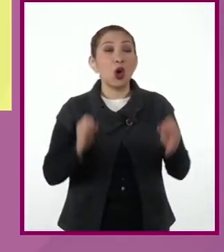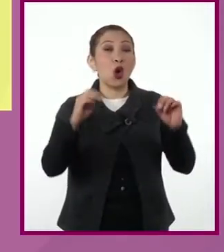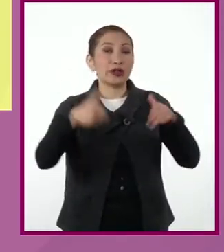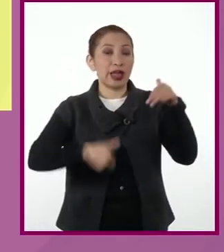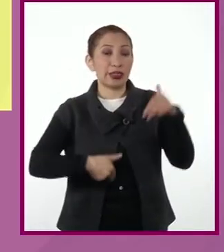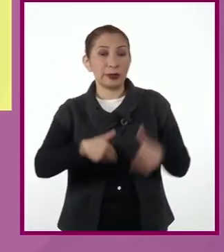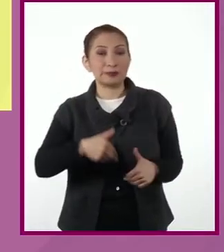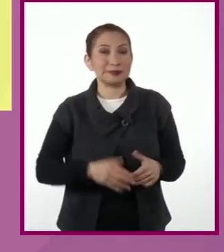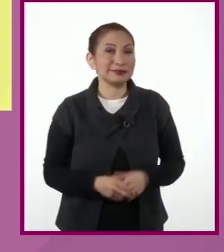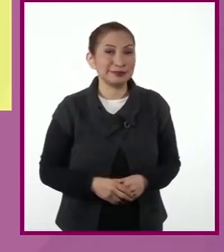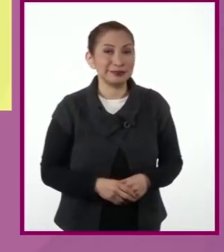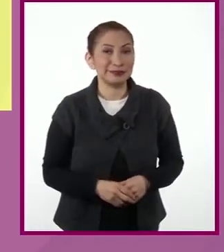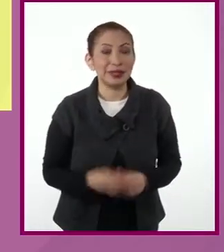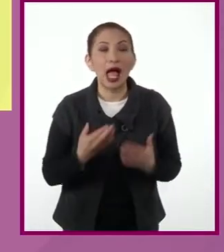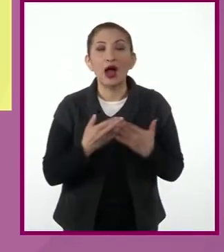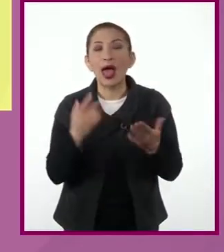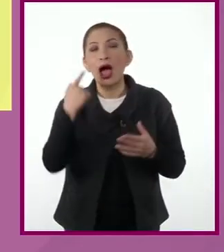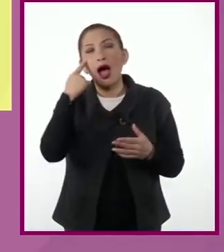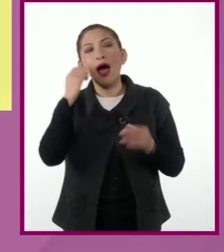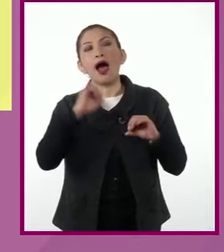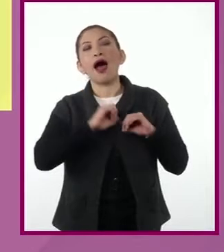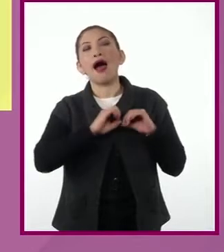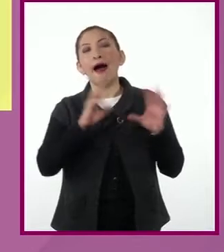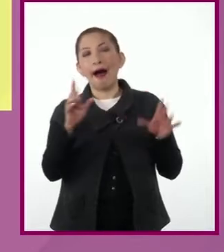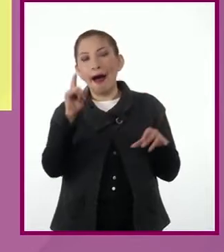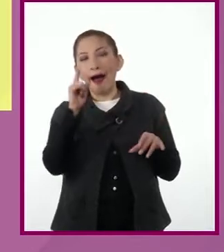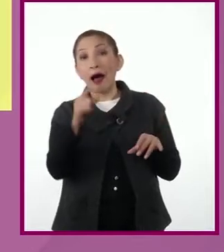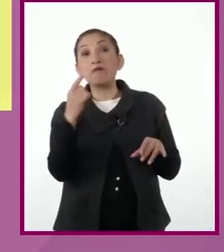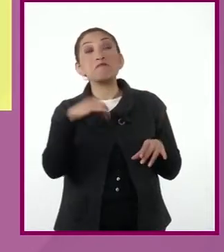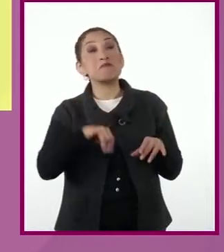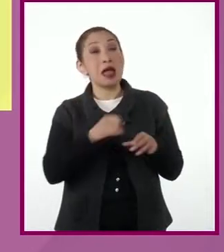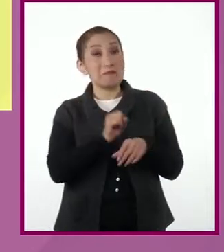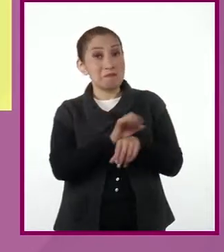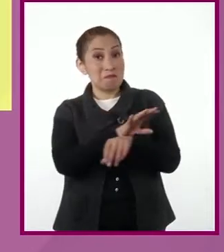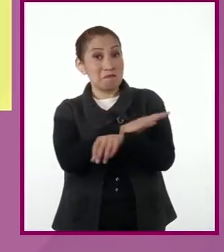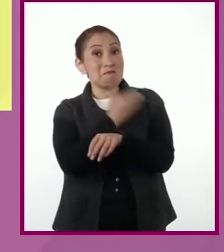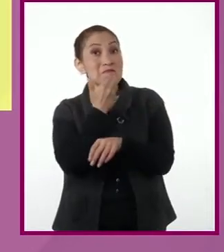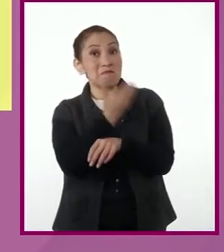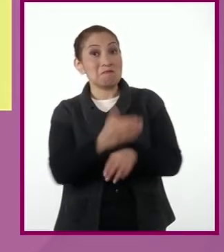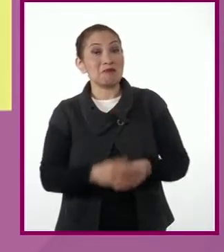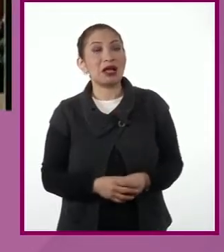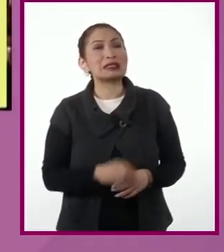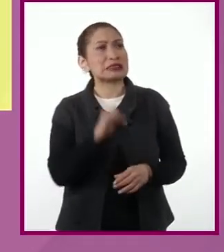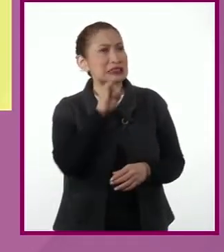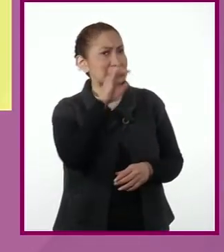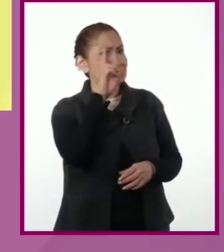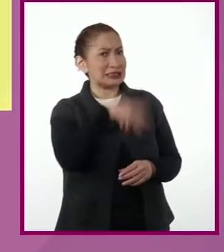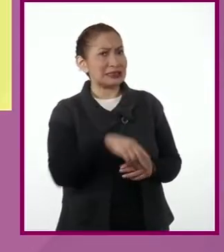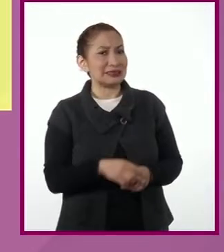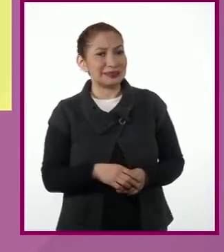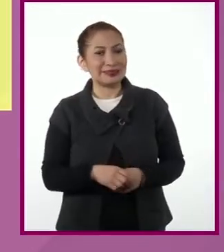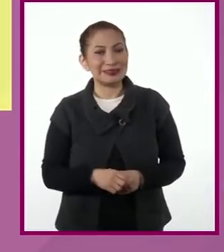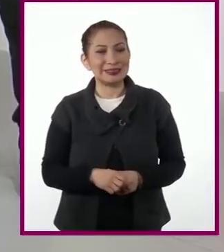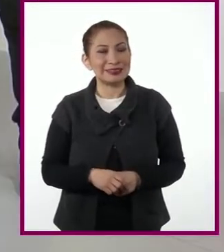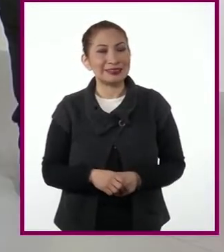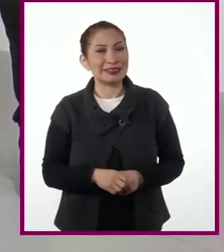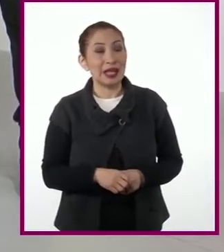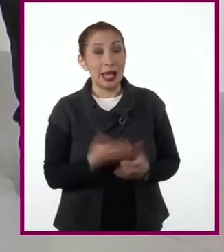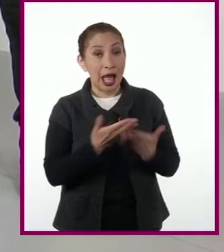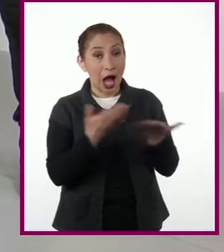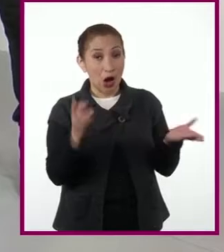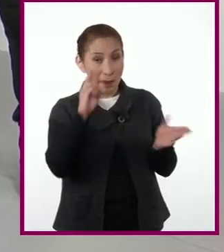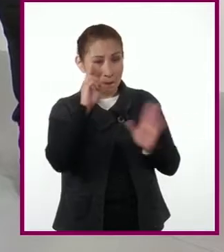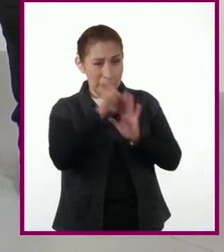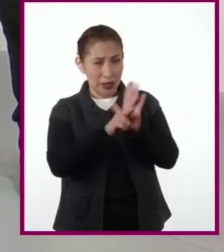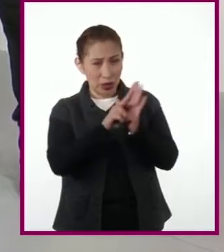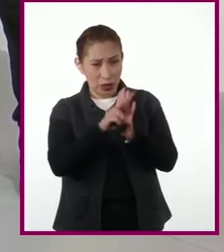teatro. Ahora me va quedando más claro, maestra. Suena muy emocionante. Así es. En las siguientes